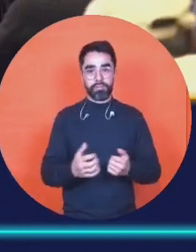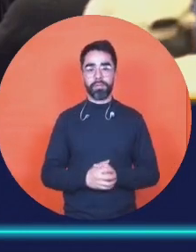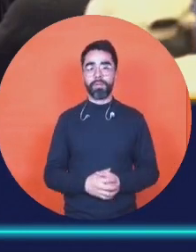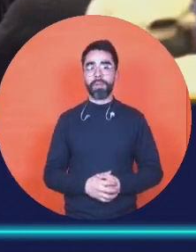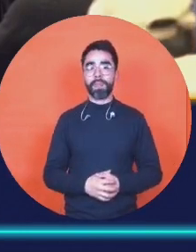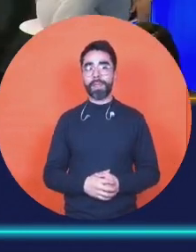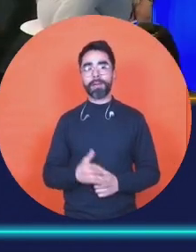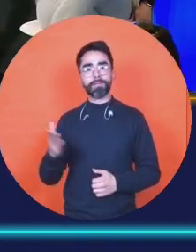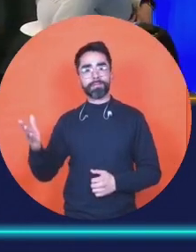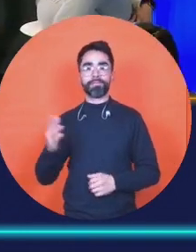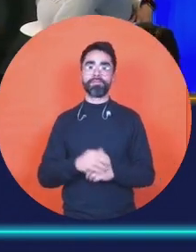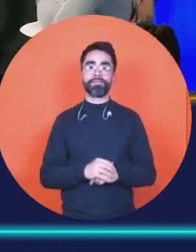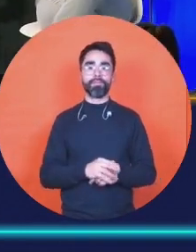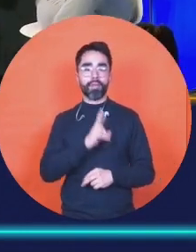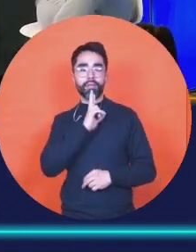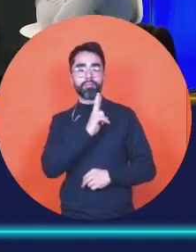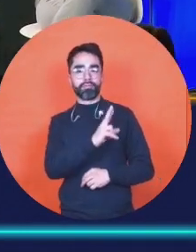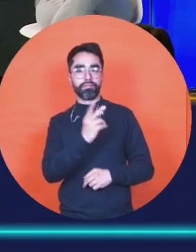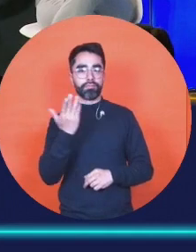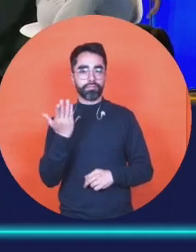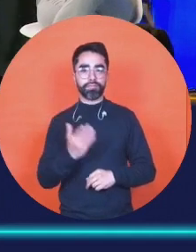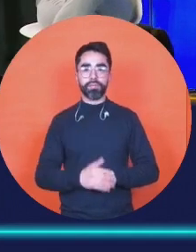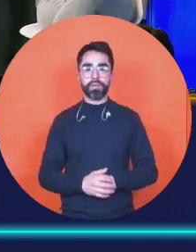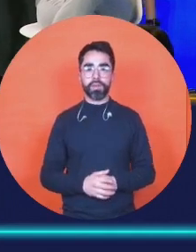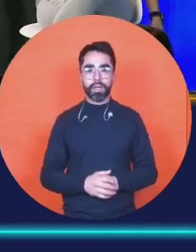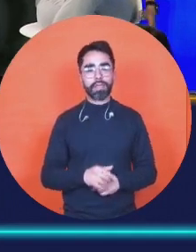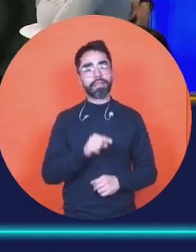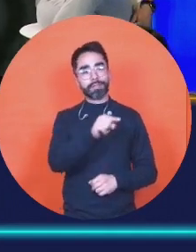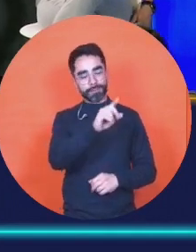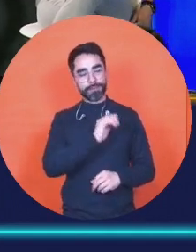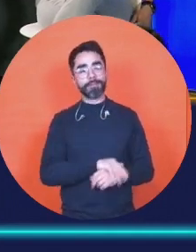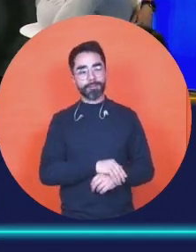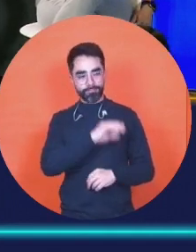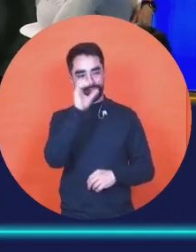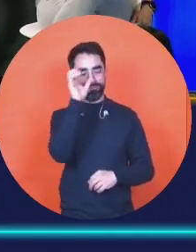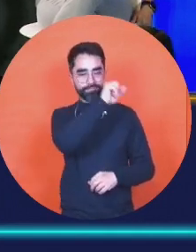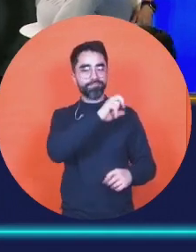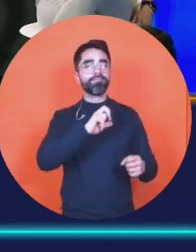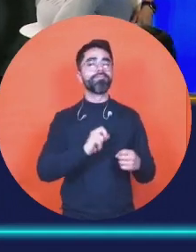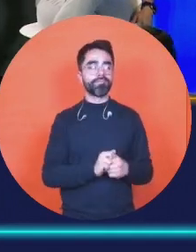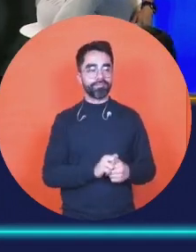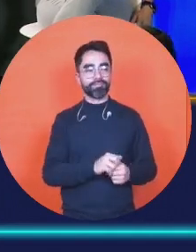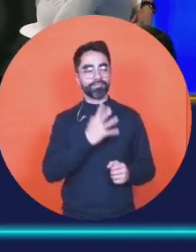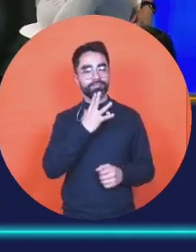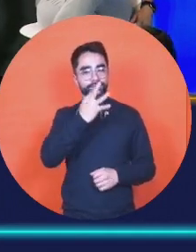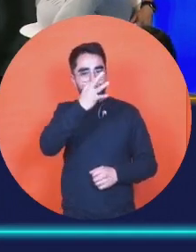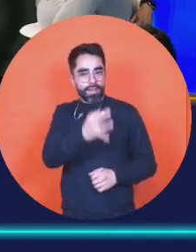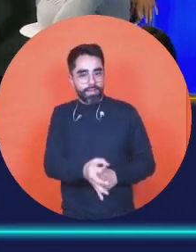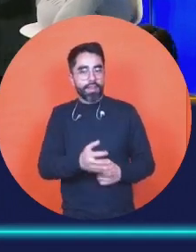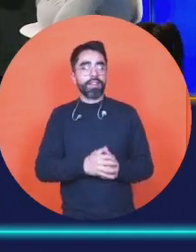Sí, me relaciono totalmente con el problema que tenés, ¿cierto?